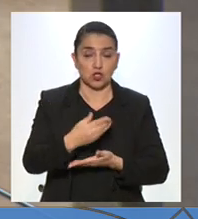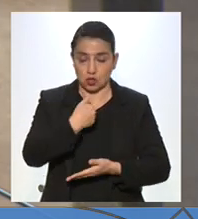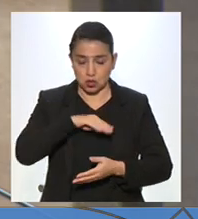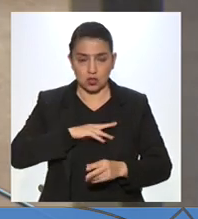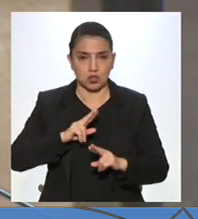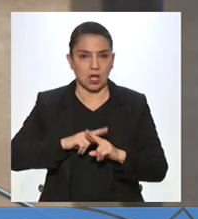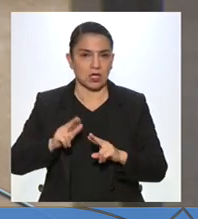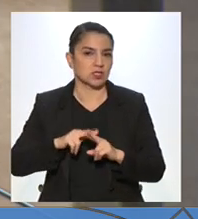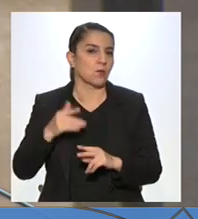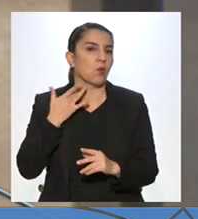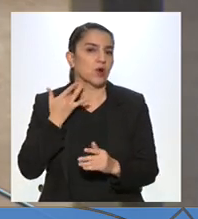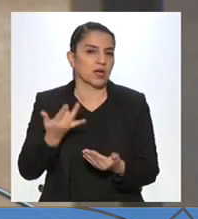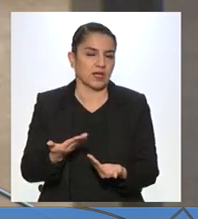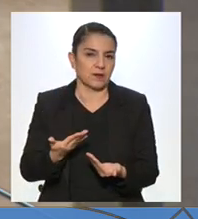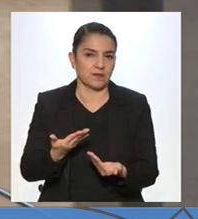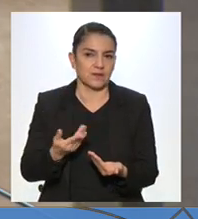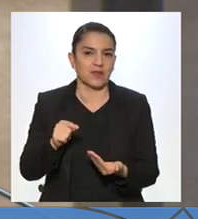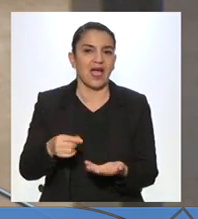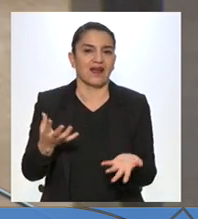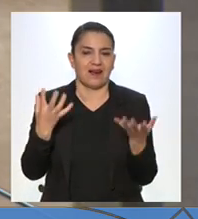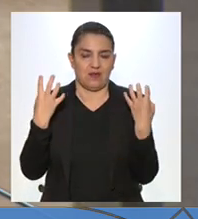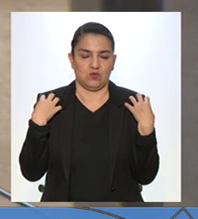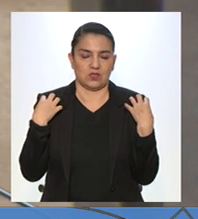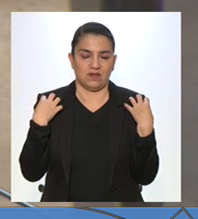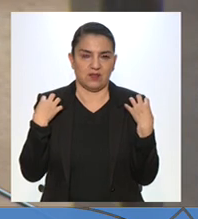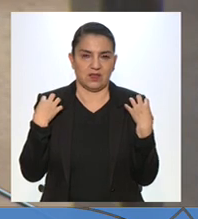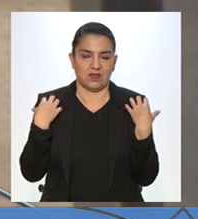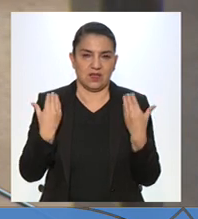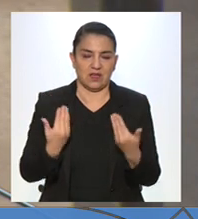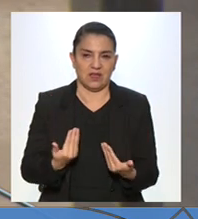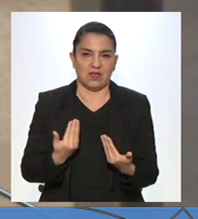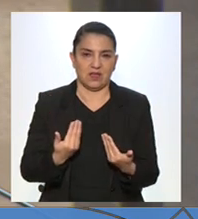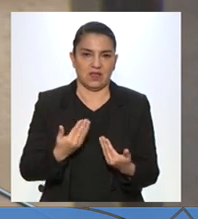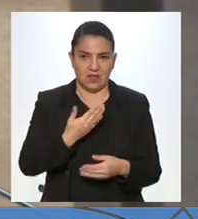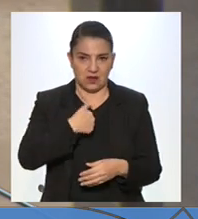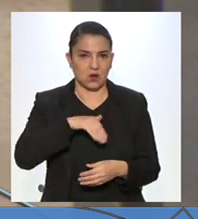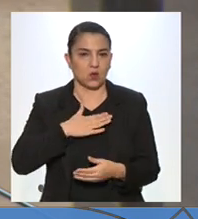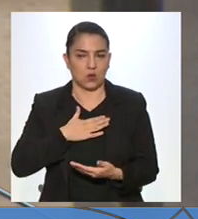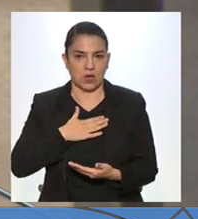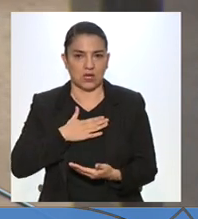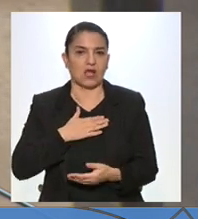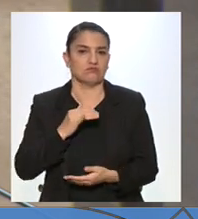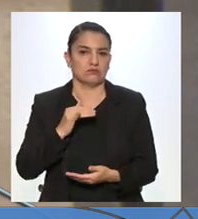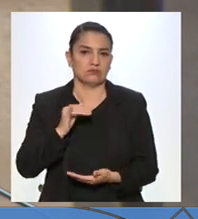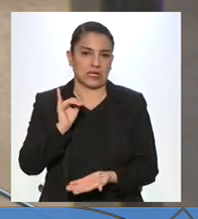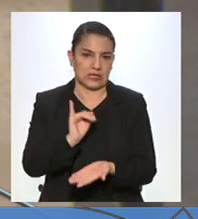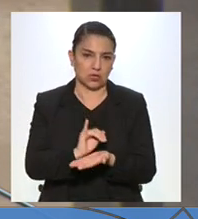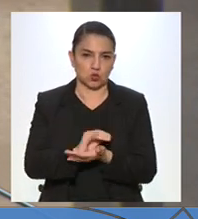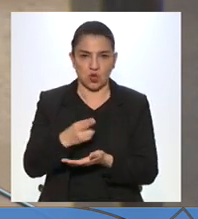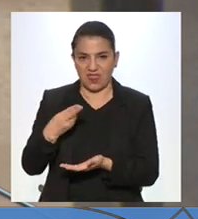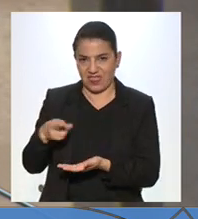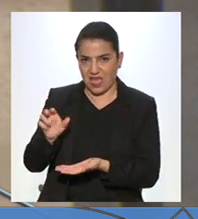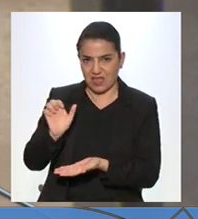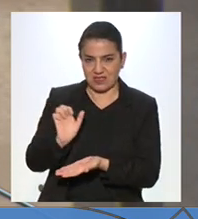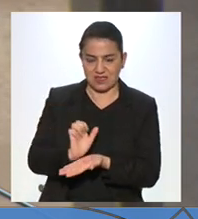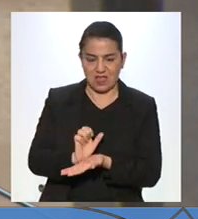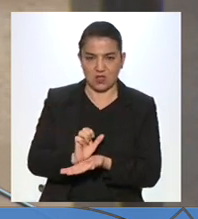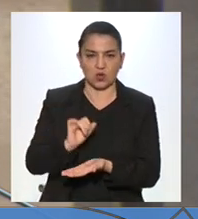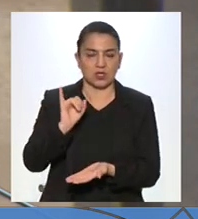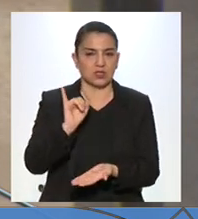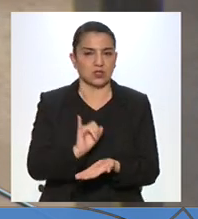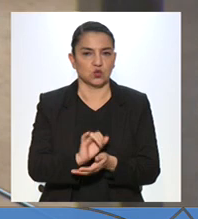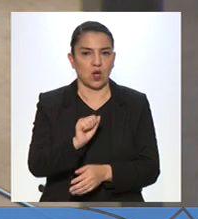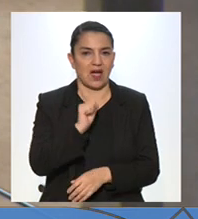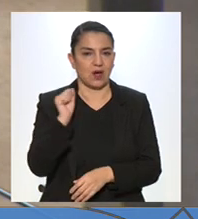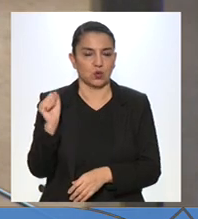todo como una responsabilidad por nuestro carácter de institución del Estado e institución